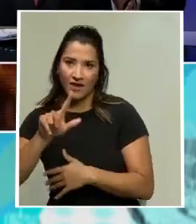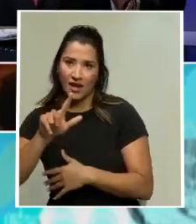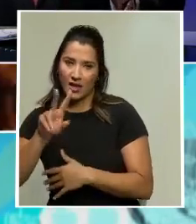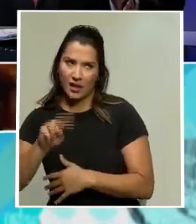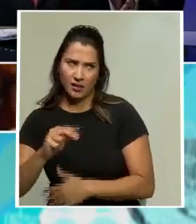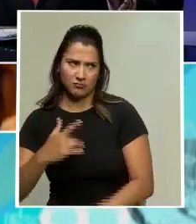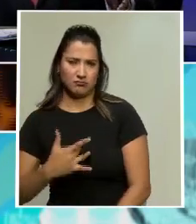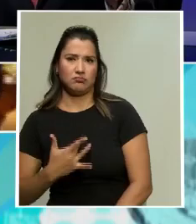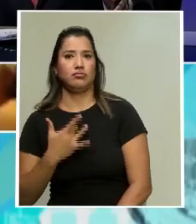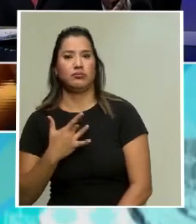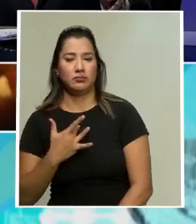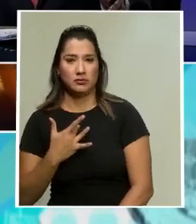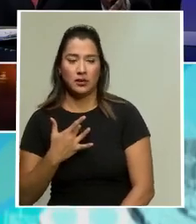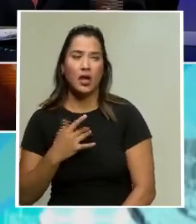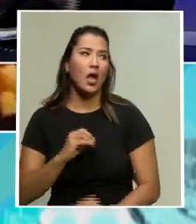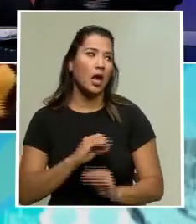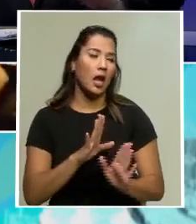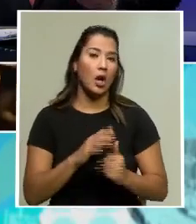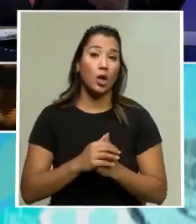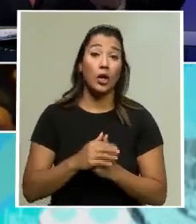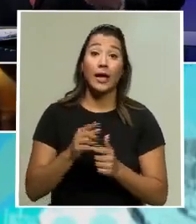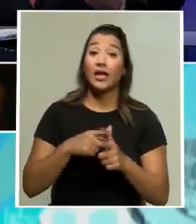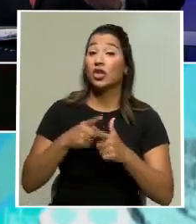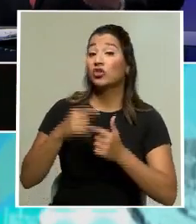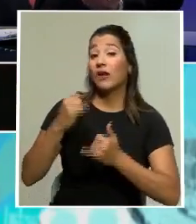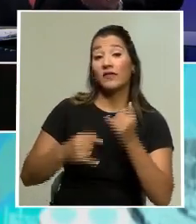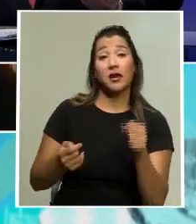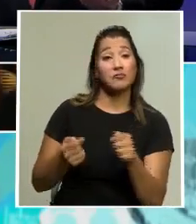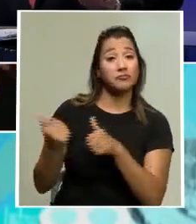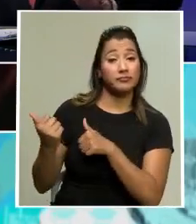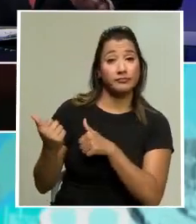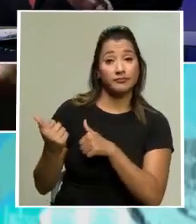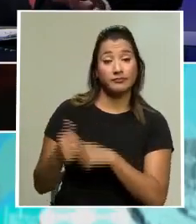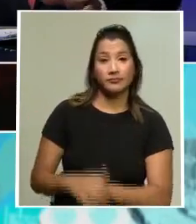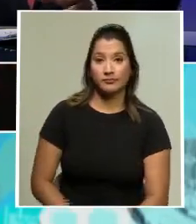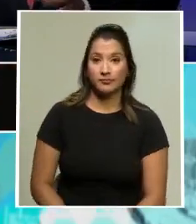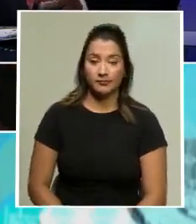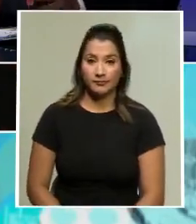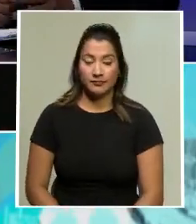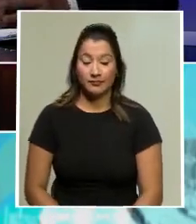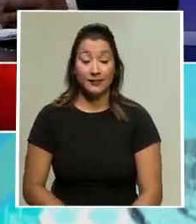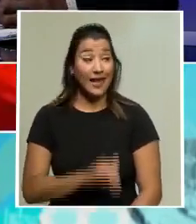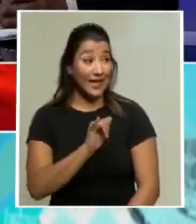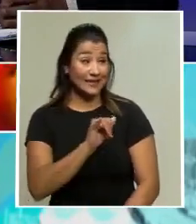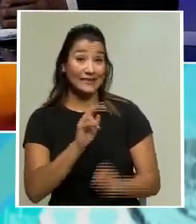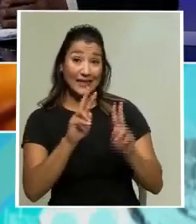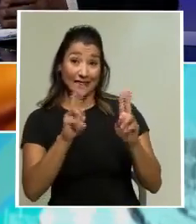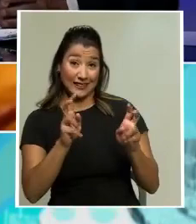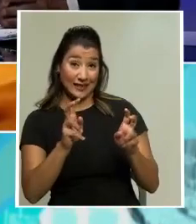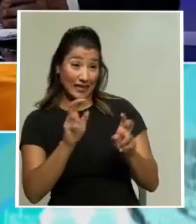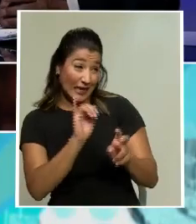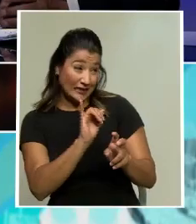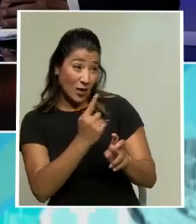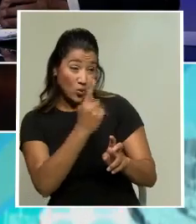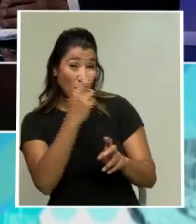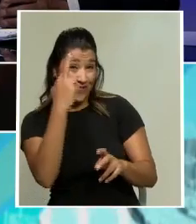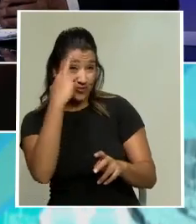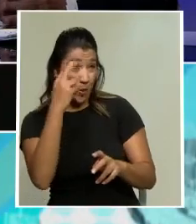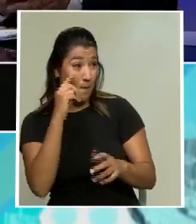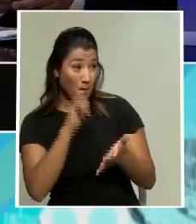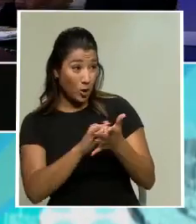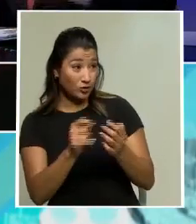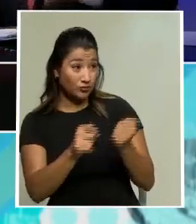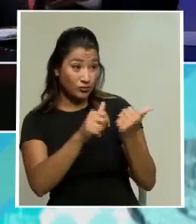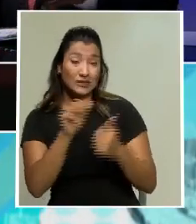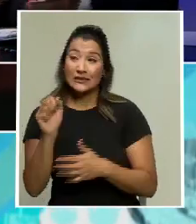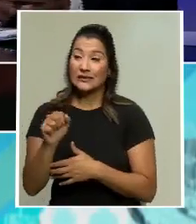agraviada. Completamente. Y terminan sacándolo. Ese es uno de los puntos de ruptura. Ese es uno de los puntos de ruptura,